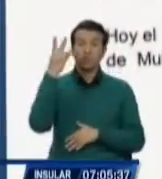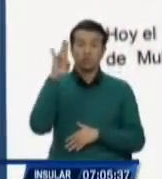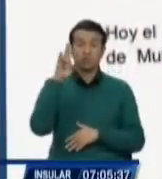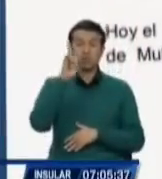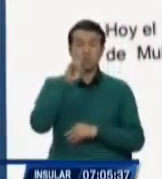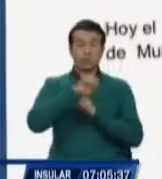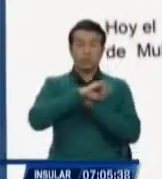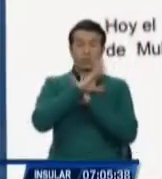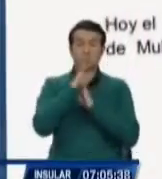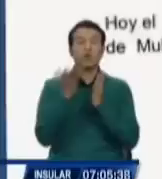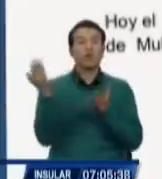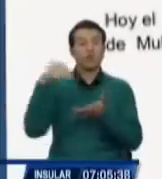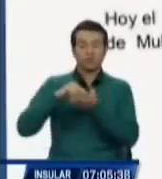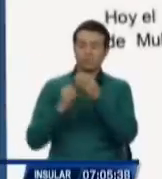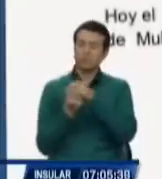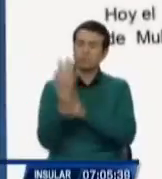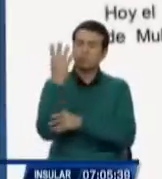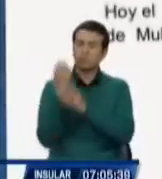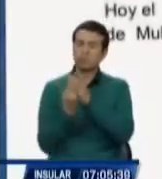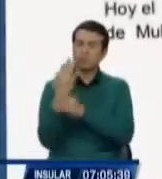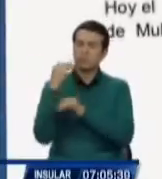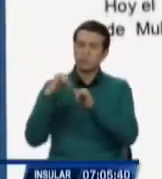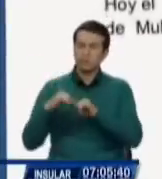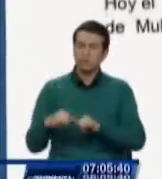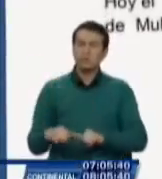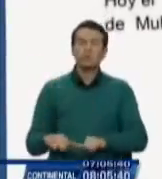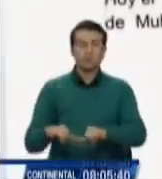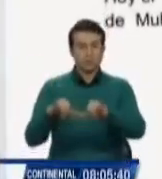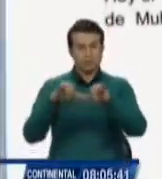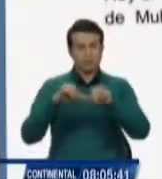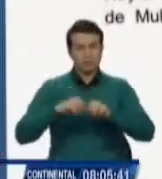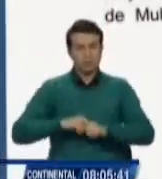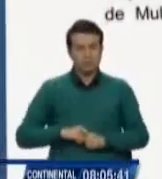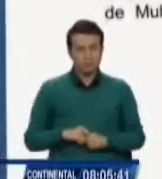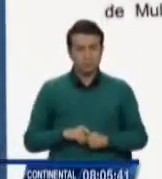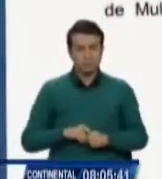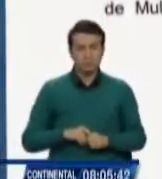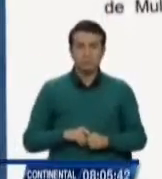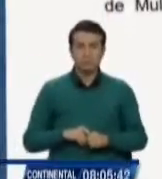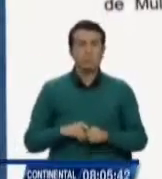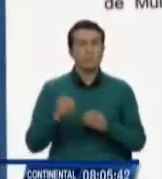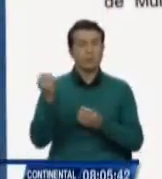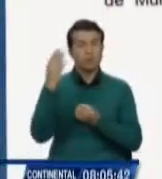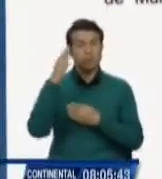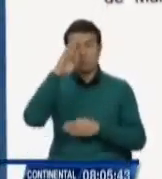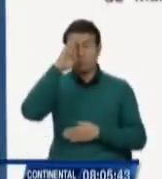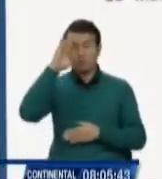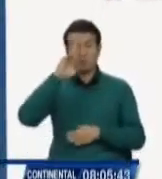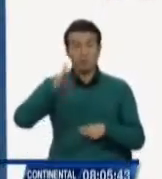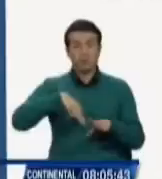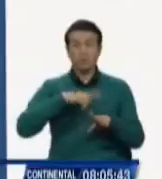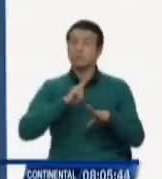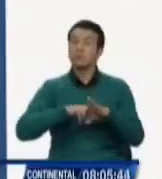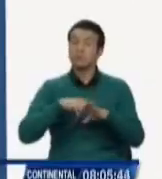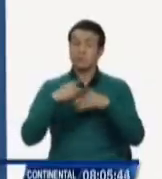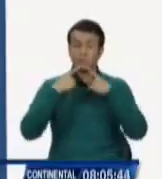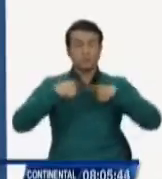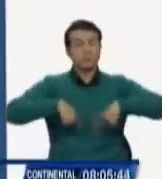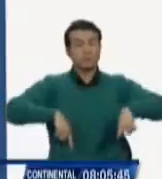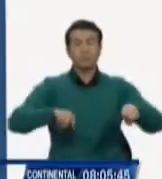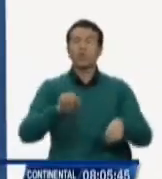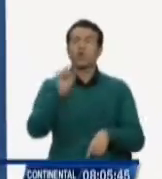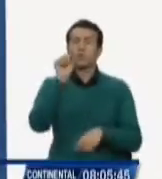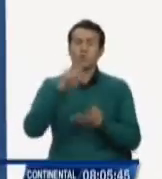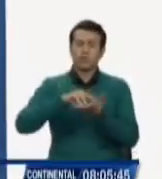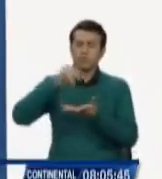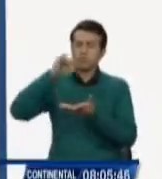registró una nueva emisión de gases que se mantiene hasta el momento. Conforme a los informes de la Policía Nacional, se reporta leve